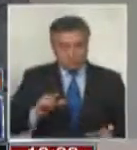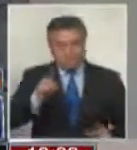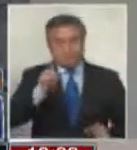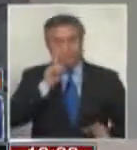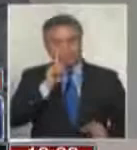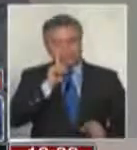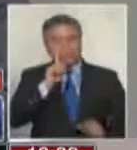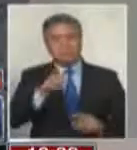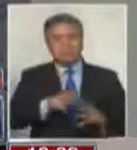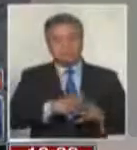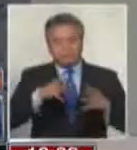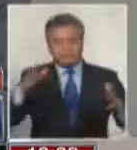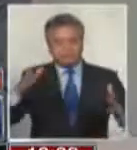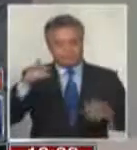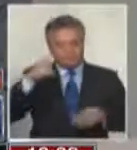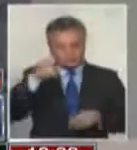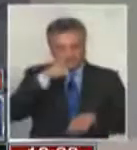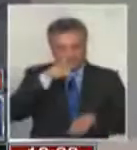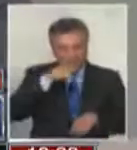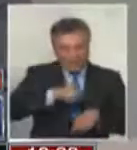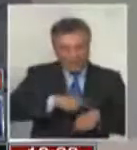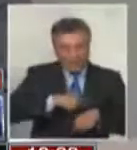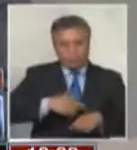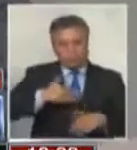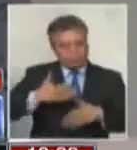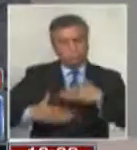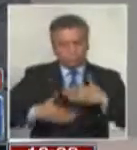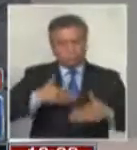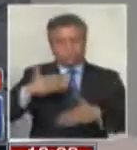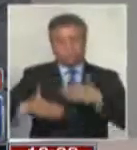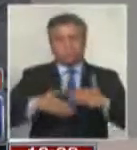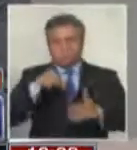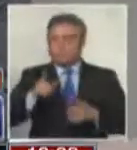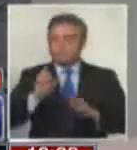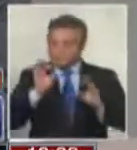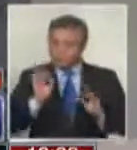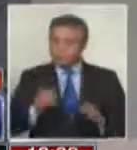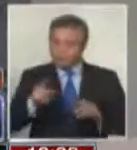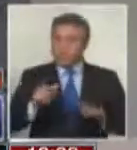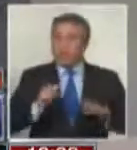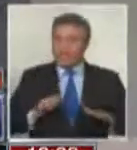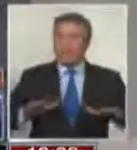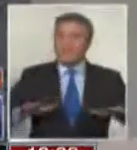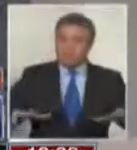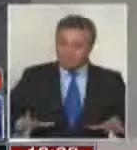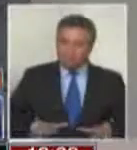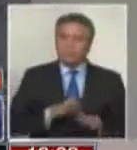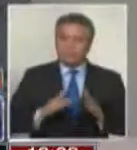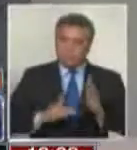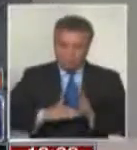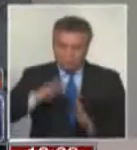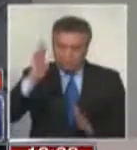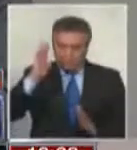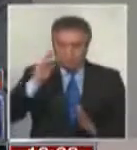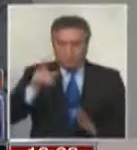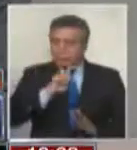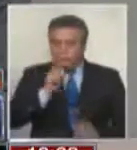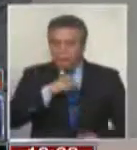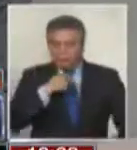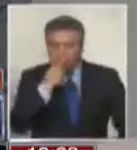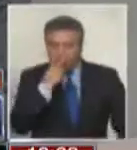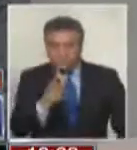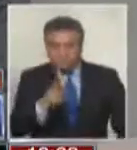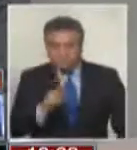tiempo acumulado y eso requiere en consecuencia de un esfuerzo mayor que no vemos en